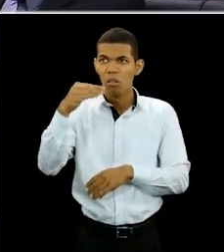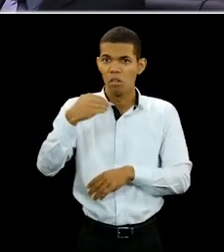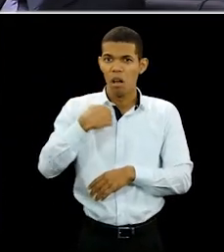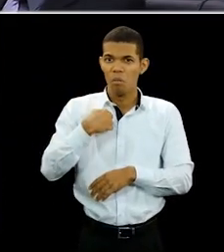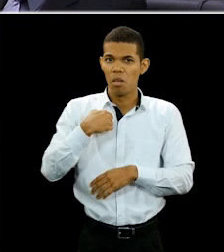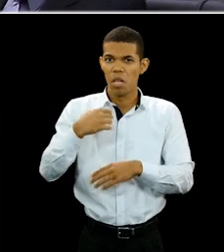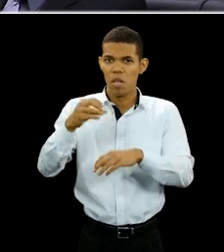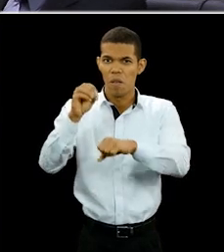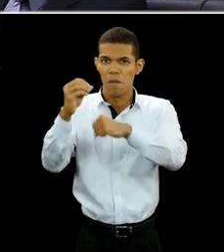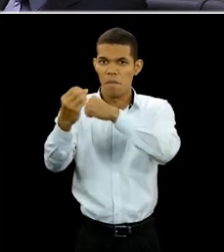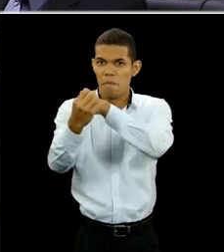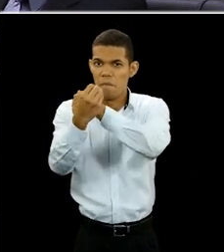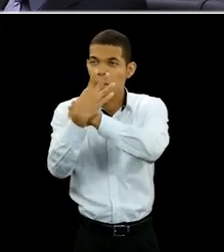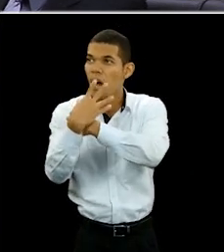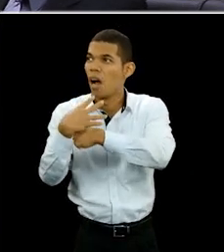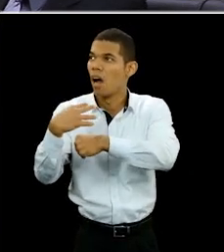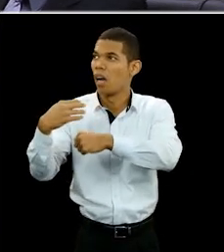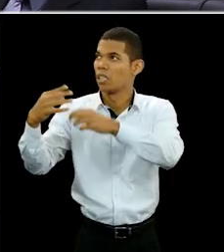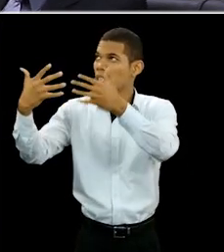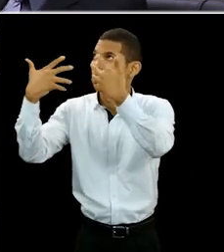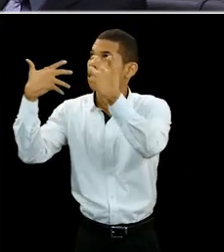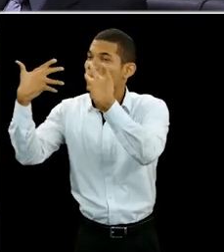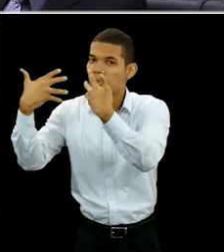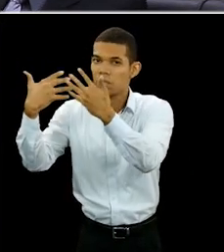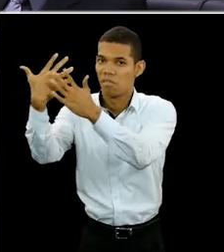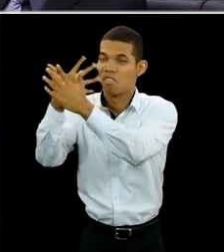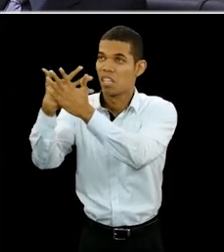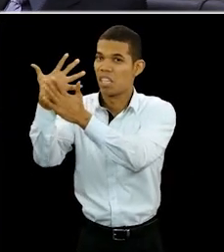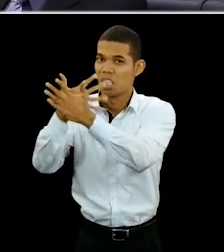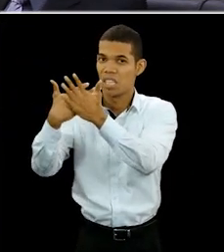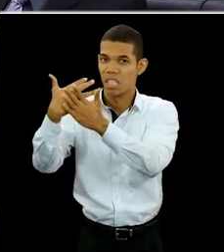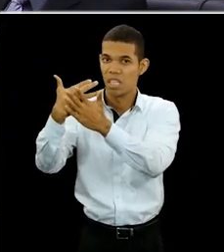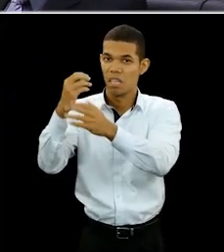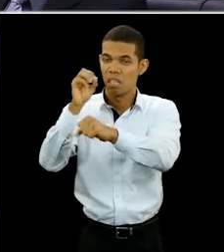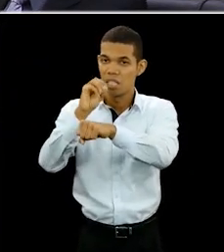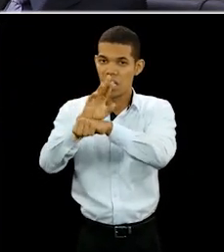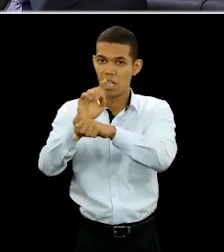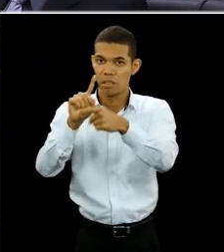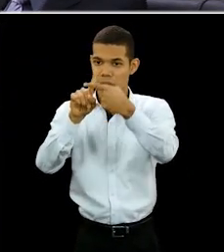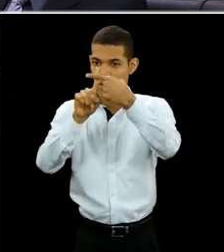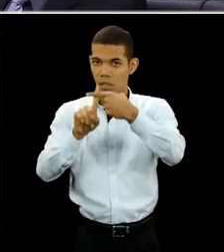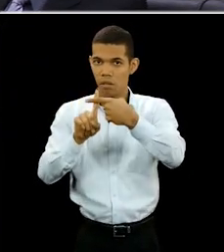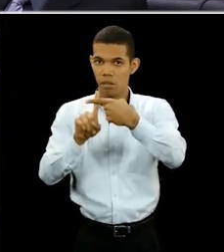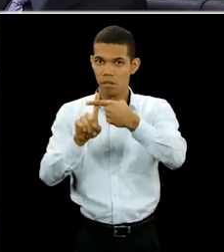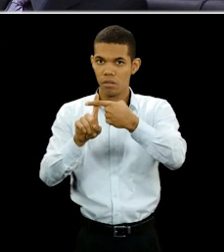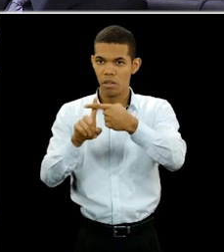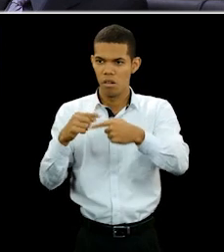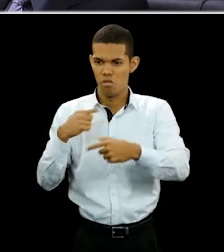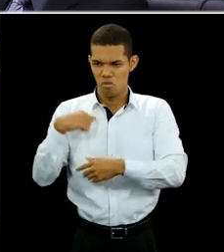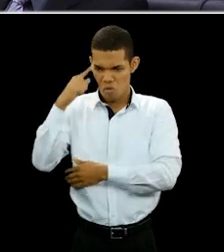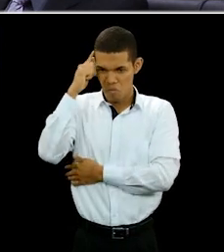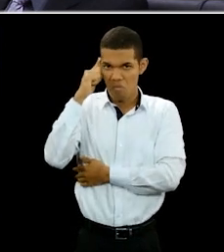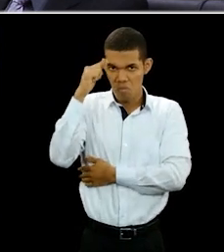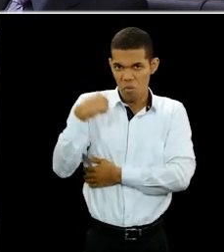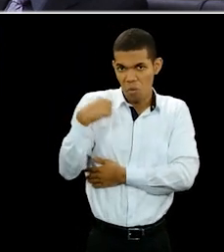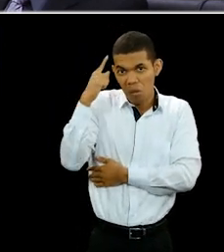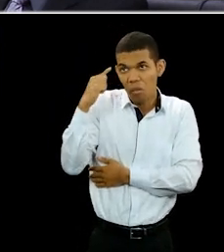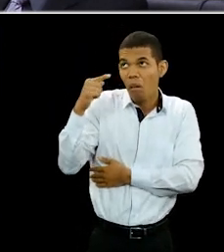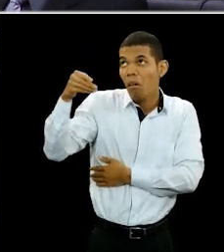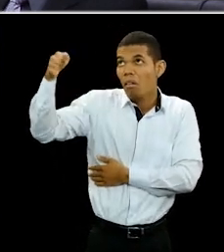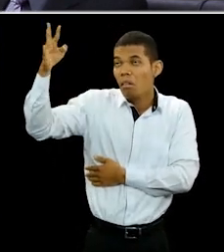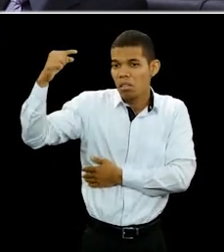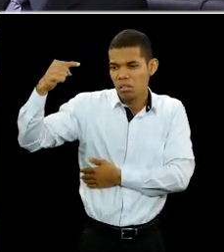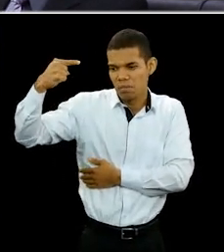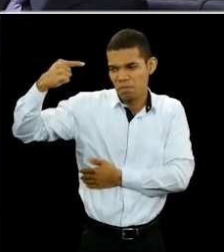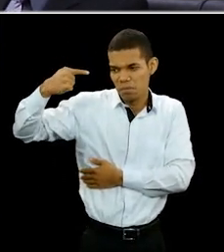y amigos televidentes Este es un mensaje para nosotros que esta semana deberíamos nosotros recobrar recordar y tener bien